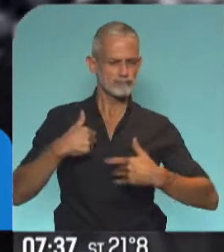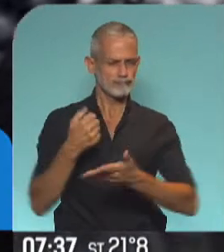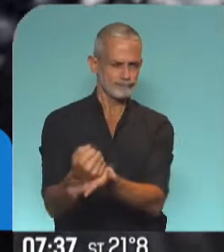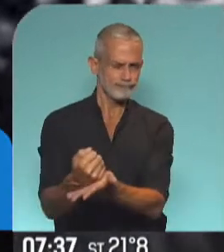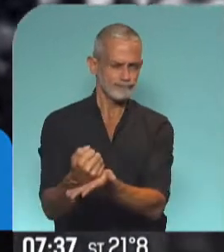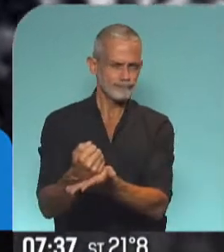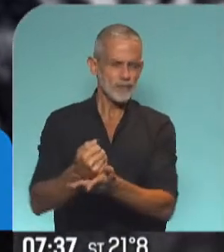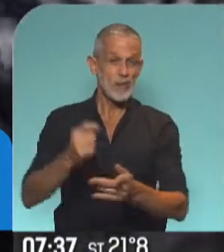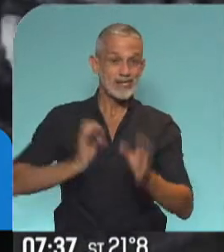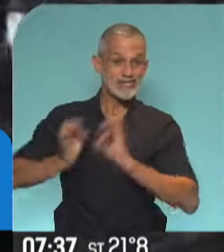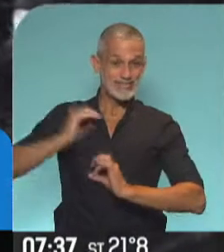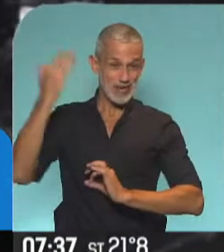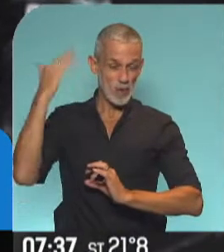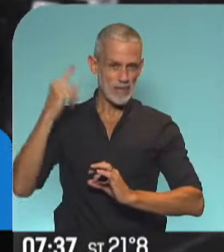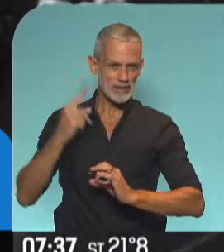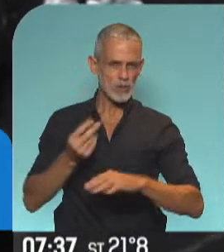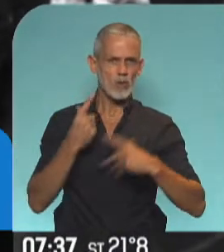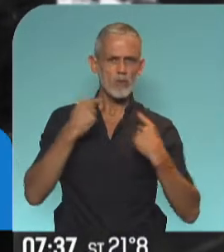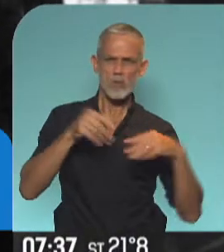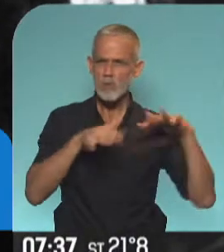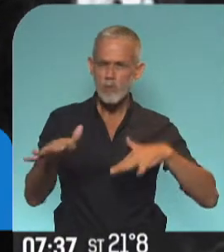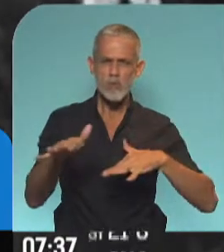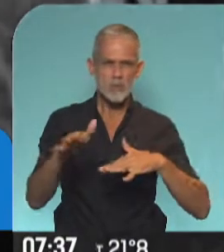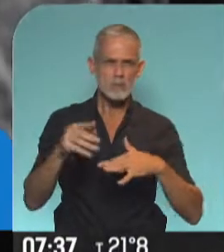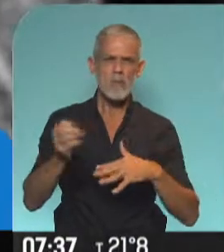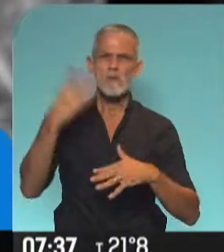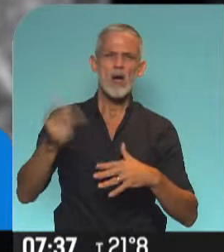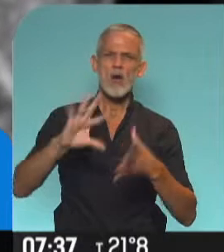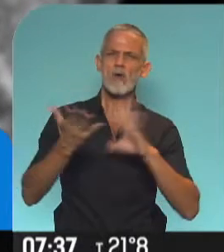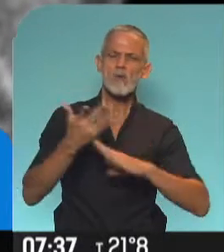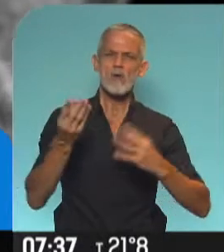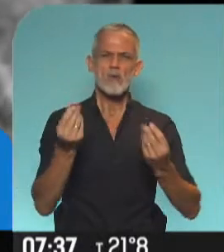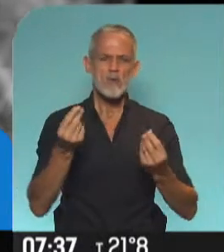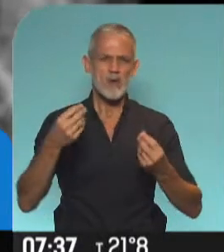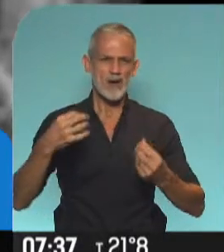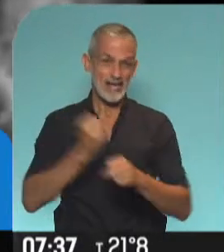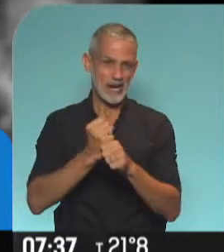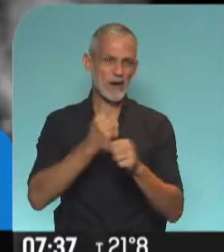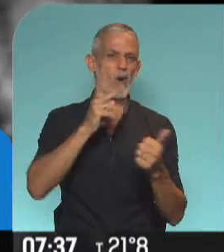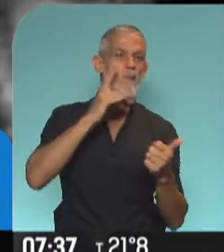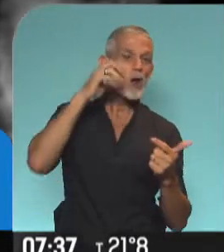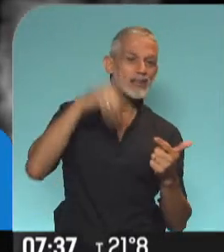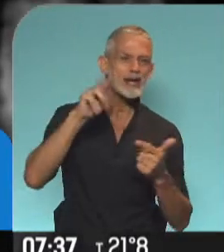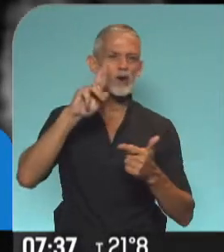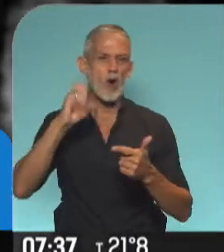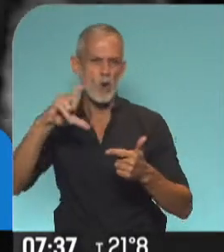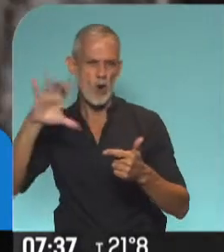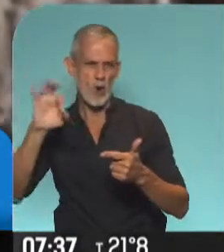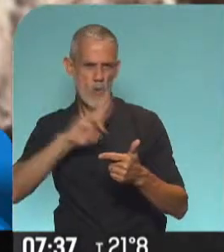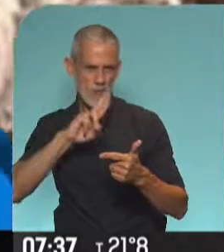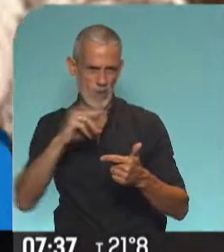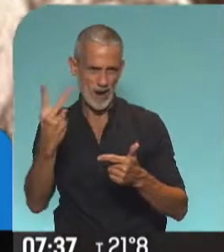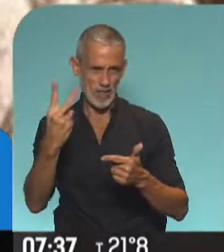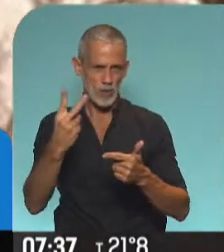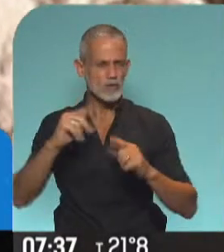a principios del siglo pasado el reclamo por mejores condiciones de trabajo. Virginia Volten y Juana Rouco fueron